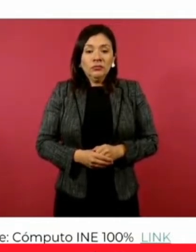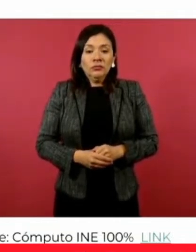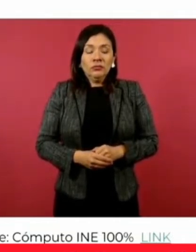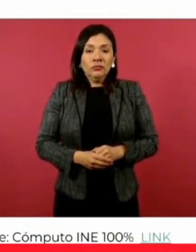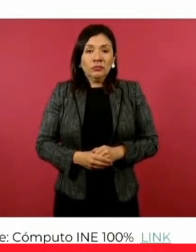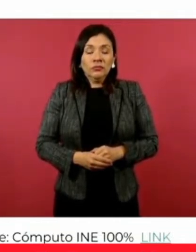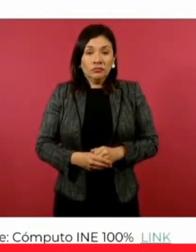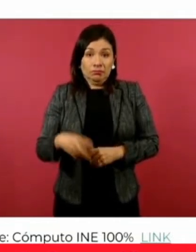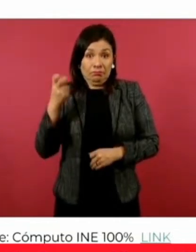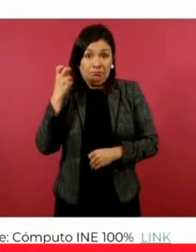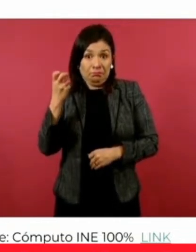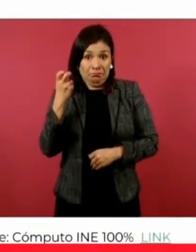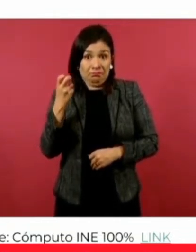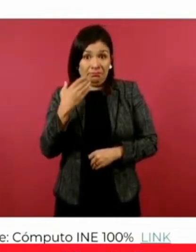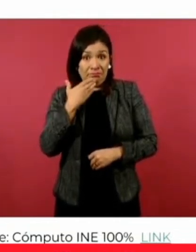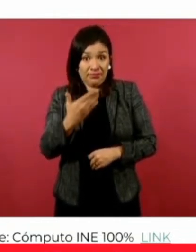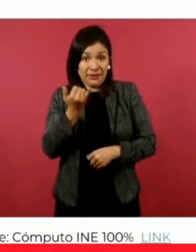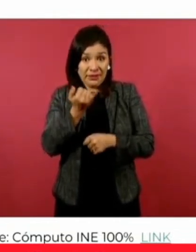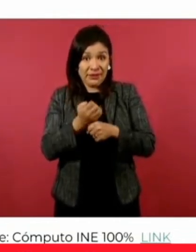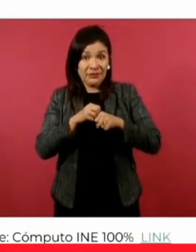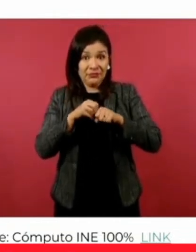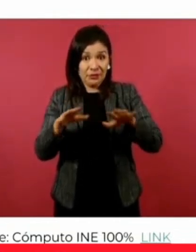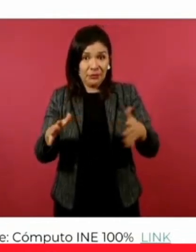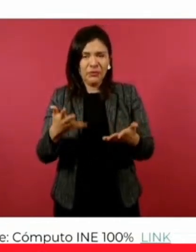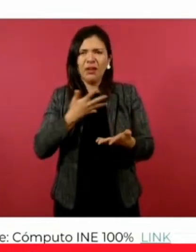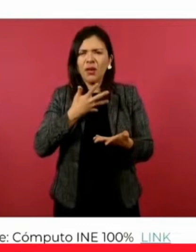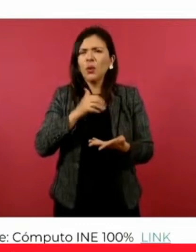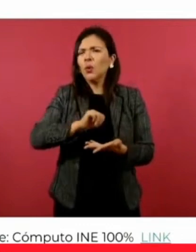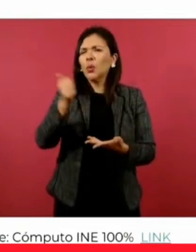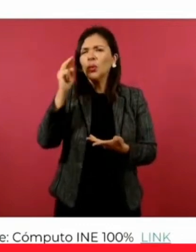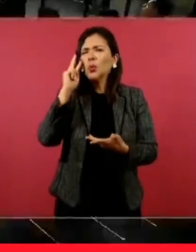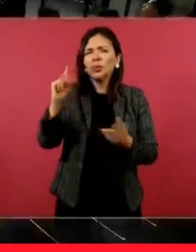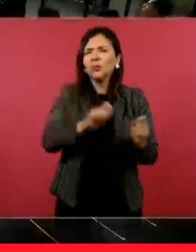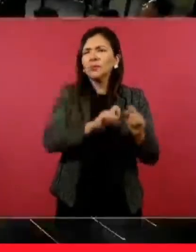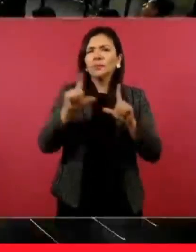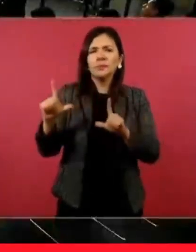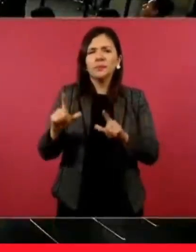Así fue, ¿no? A ver si tienes otra.